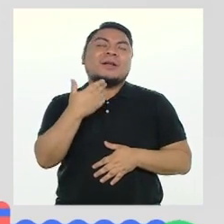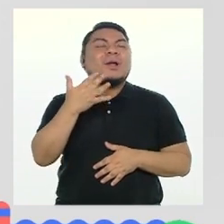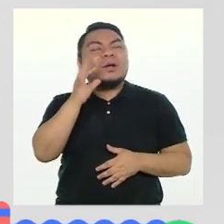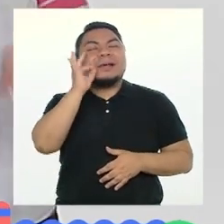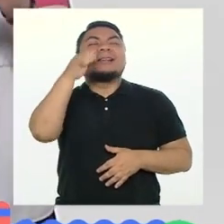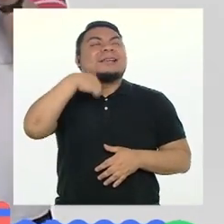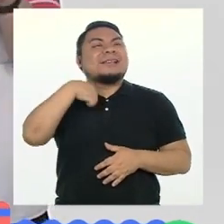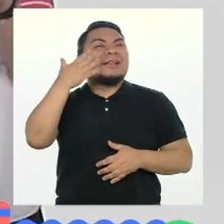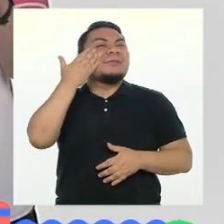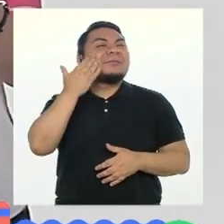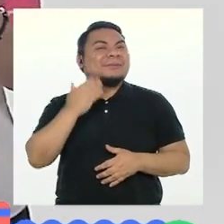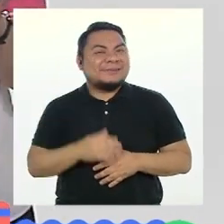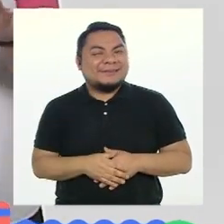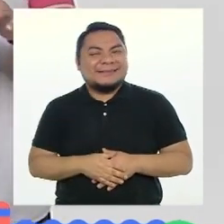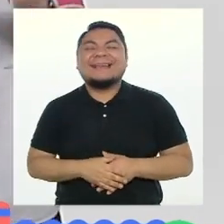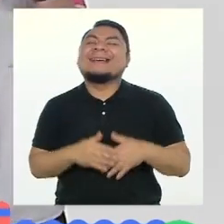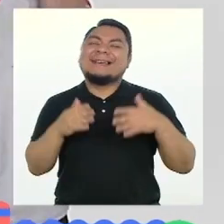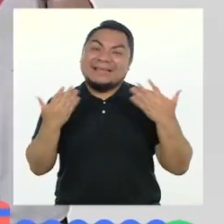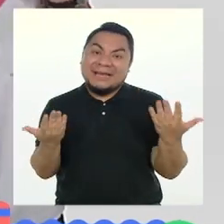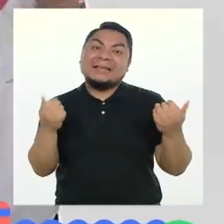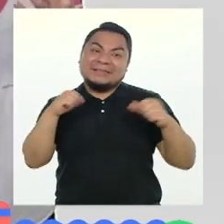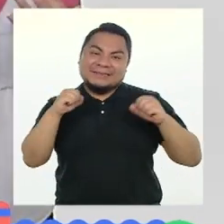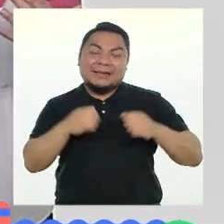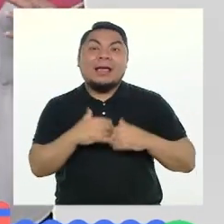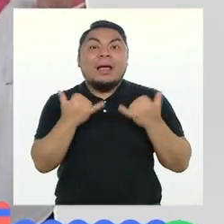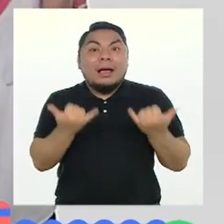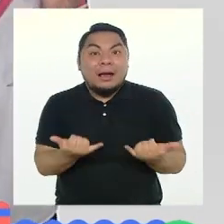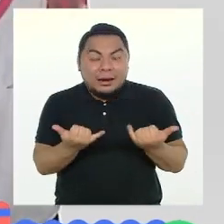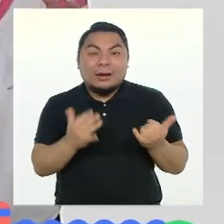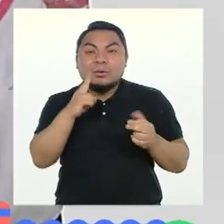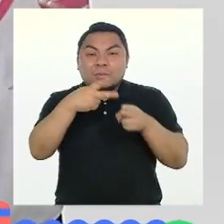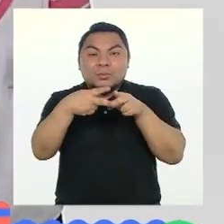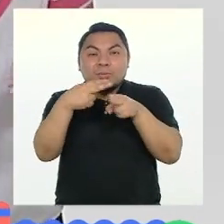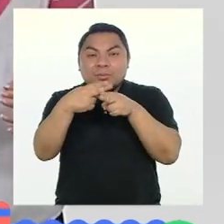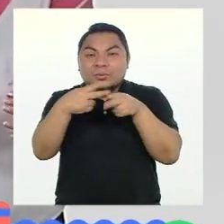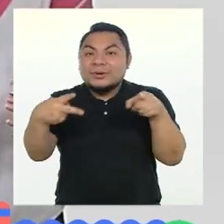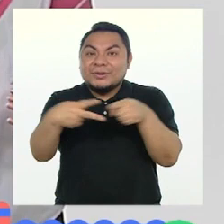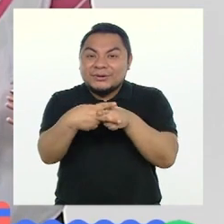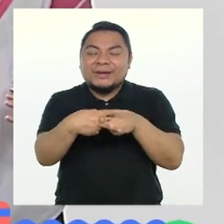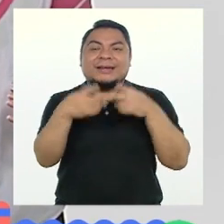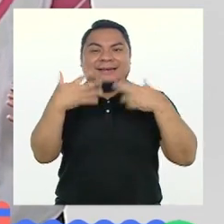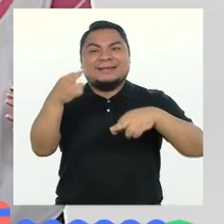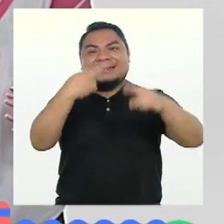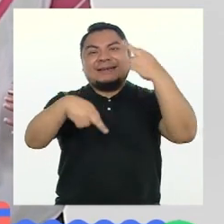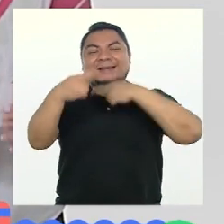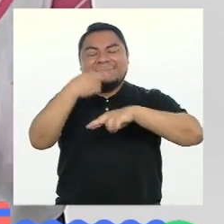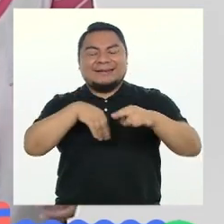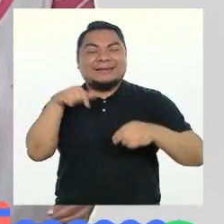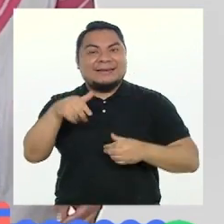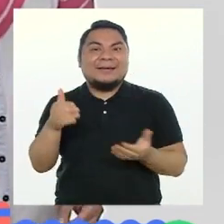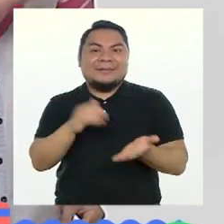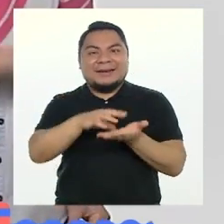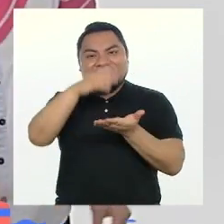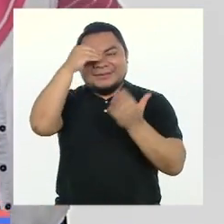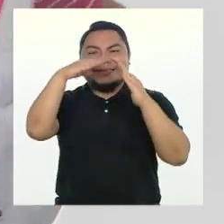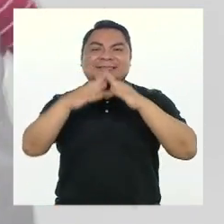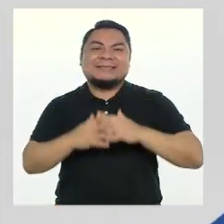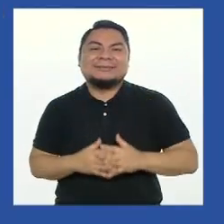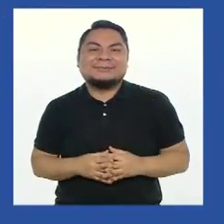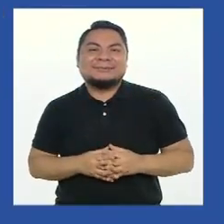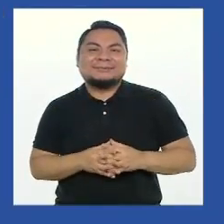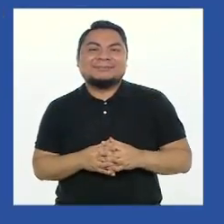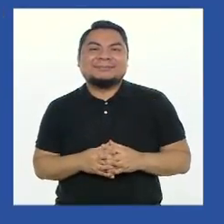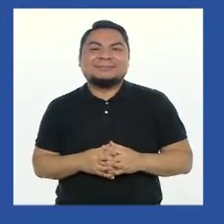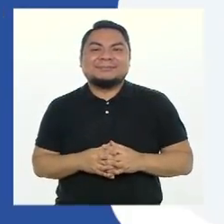delicioso. Bueno, no lo dudo, ¿eh? Pero ahora, Calcetín, nos vamos a un corte y ya regresamos con Aprendo en